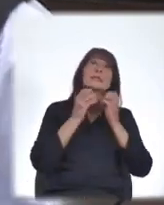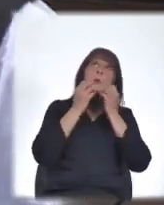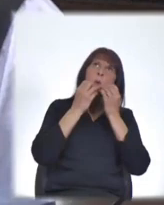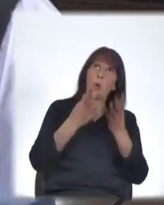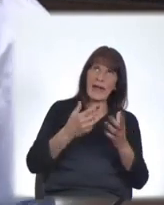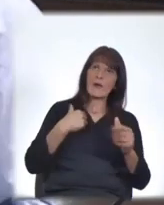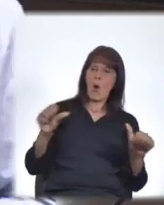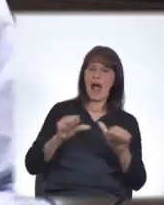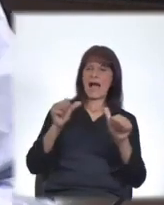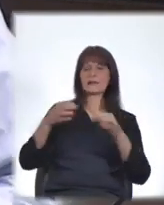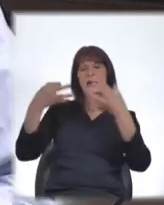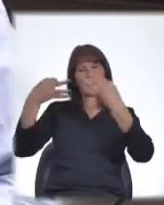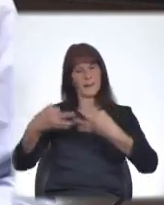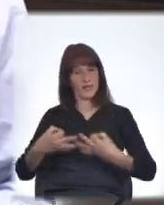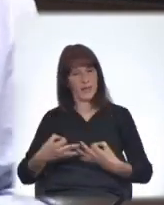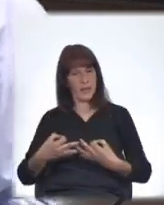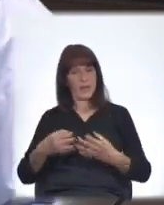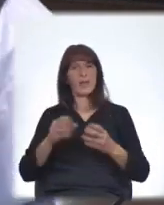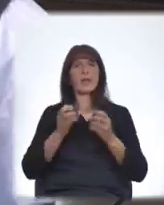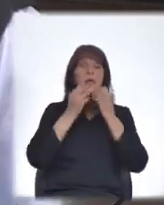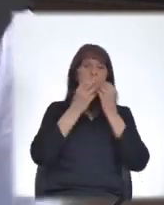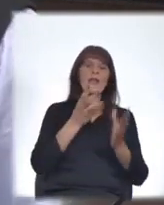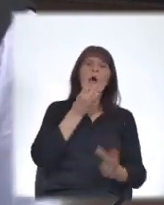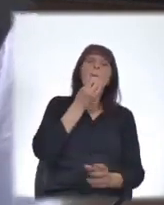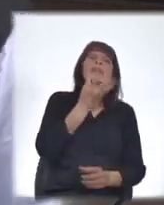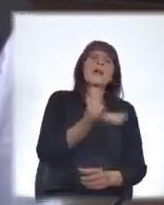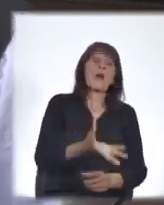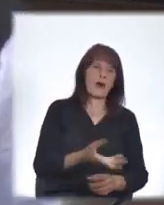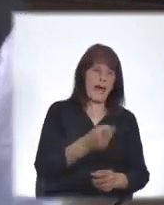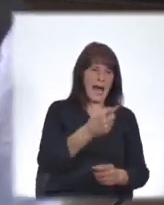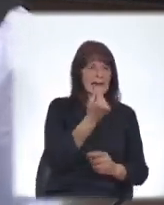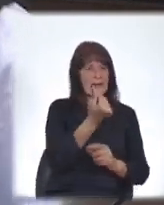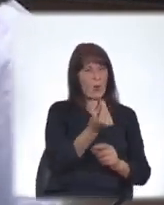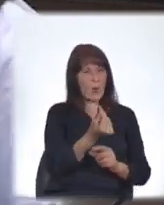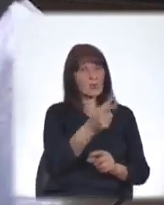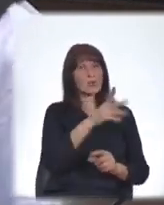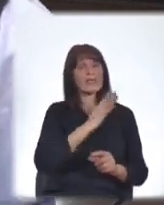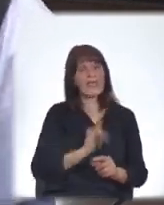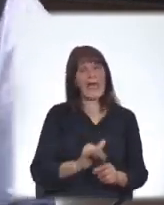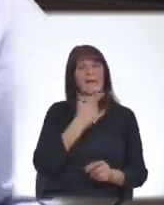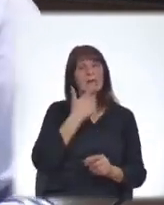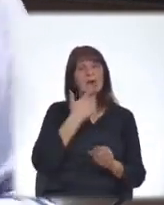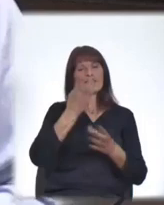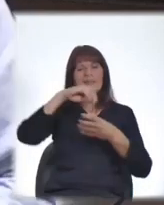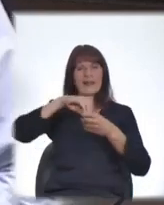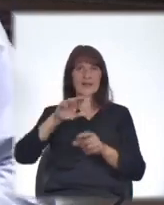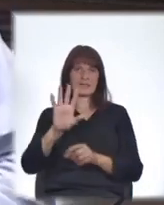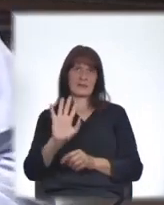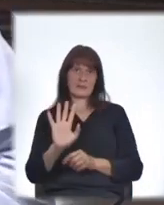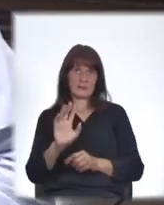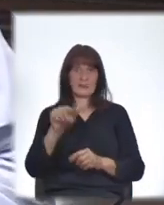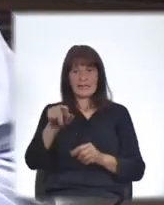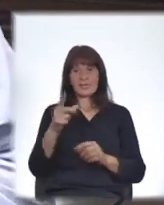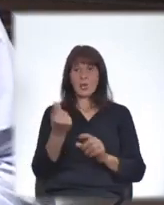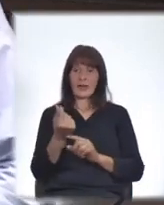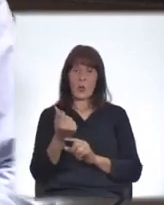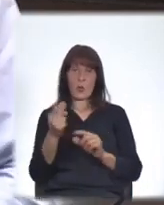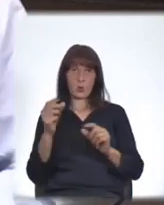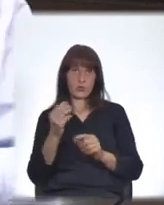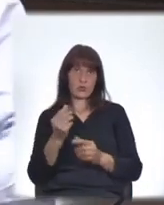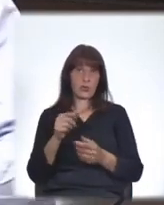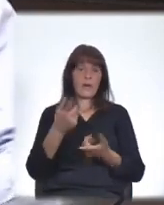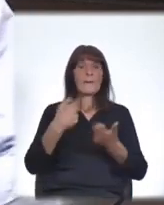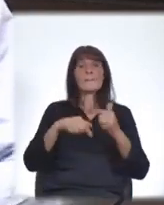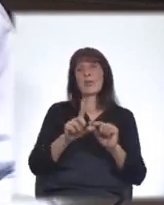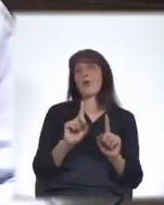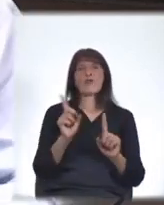eficiente, siempre es bueno mejorar los recursos que se tienen en las políticas públicas, hacer más con esos recursos, pero no se puede